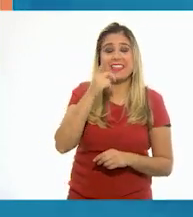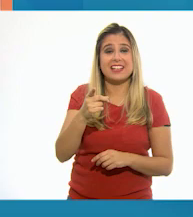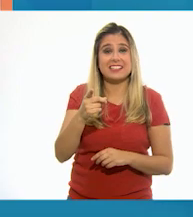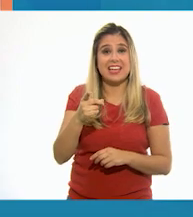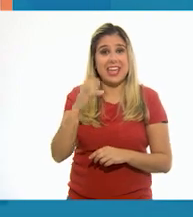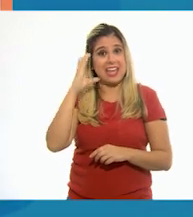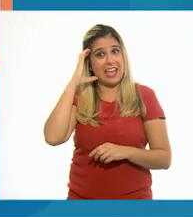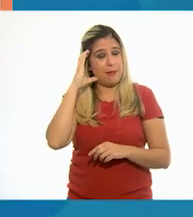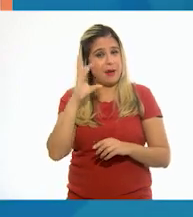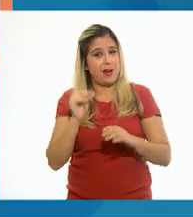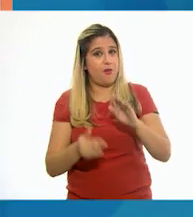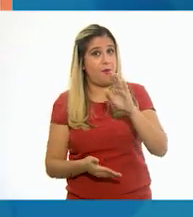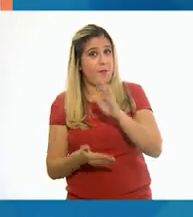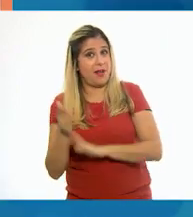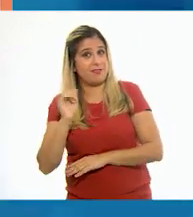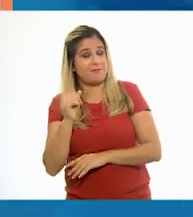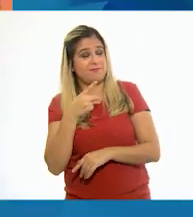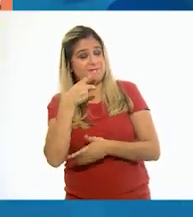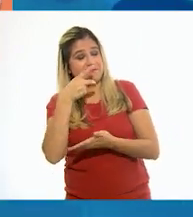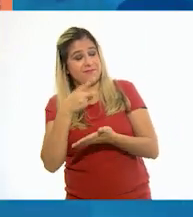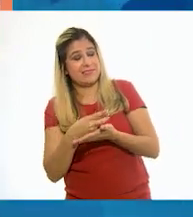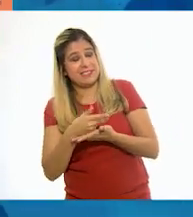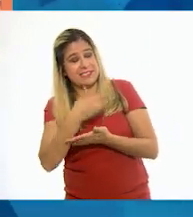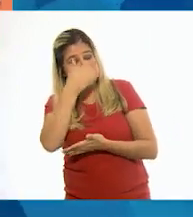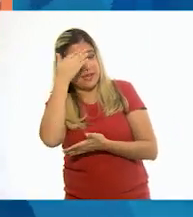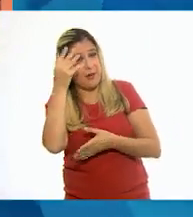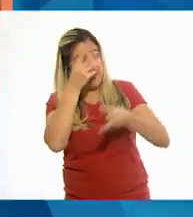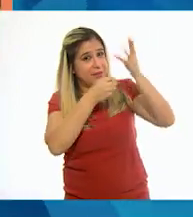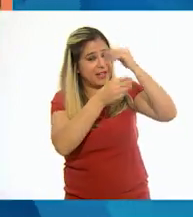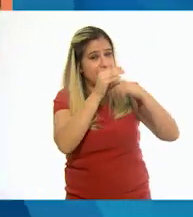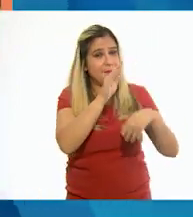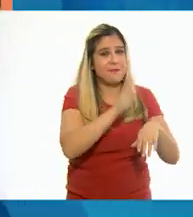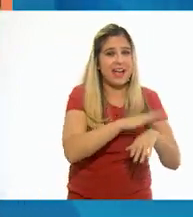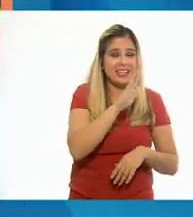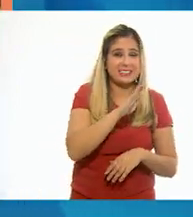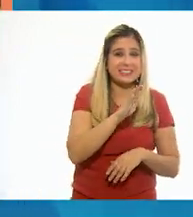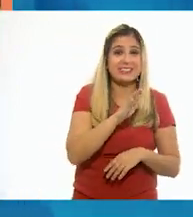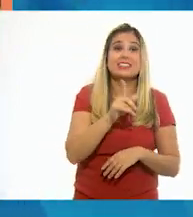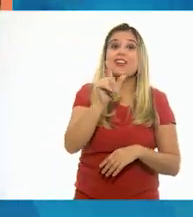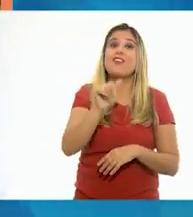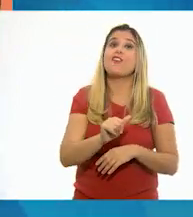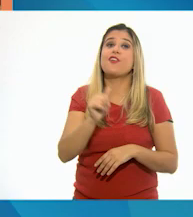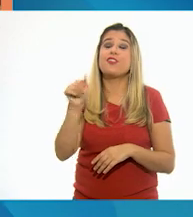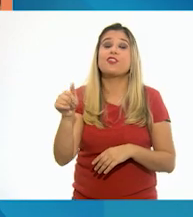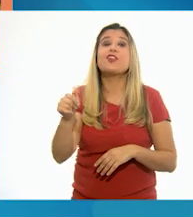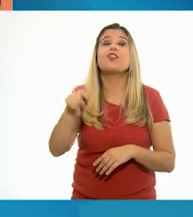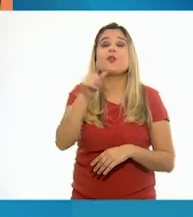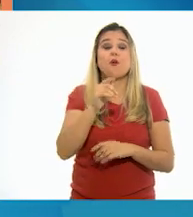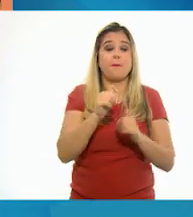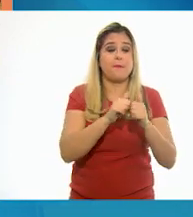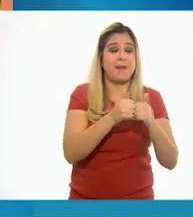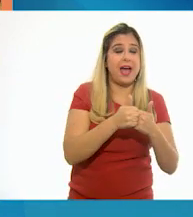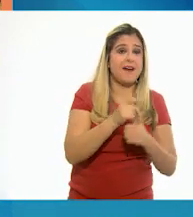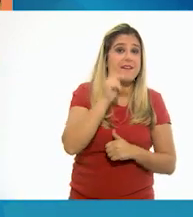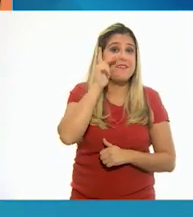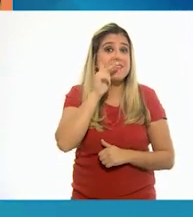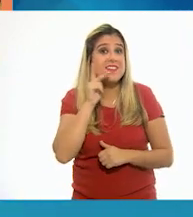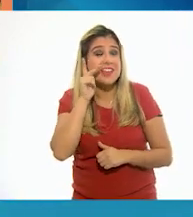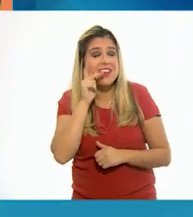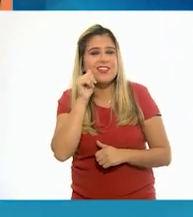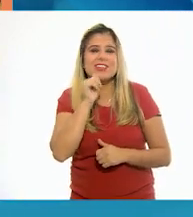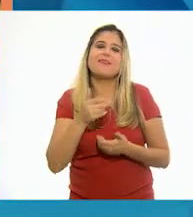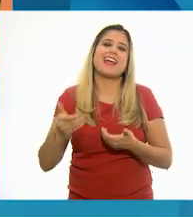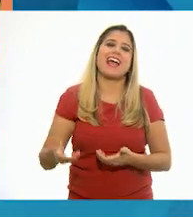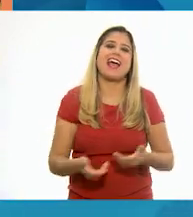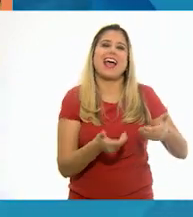no te irás sin saber una cosa más. Y este otro, con pan y vino se anda el